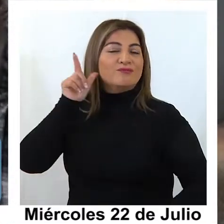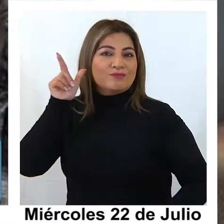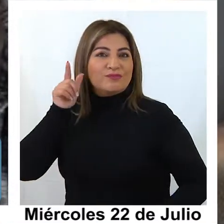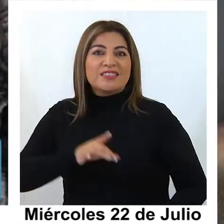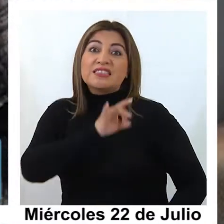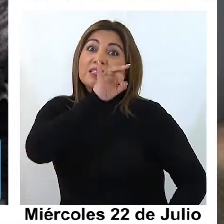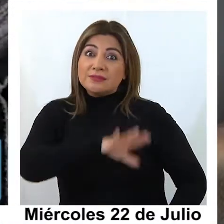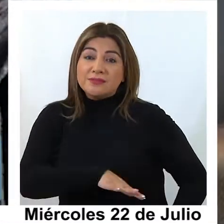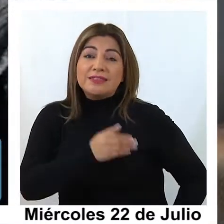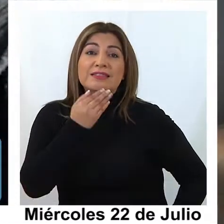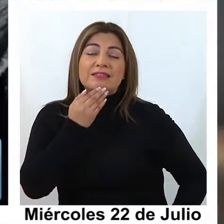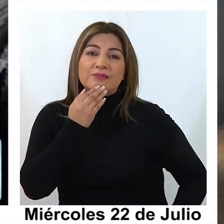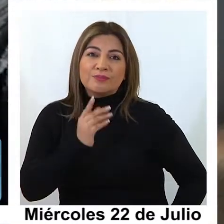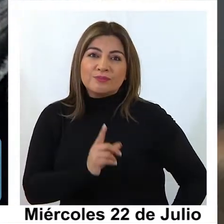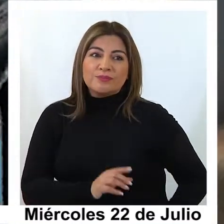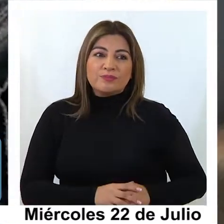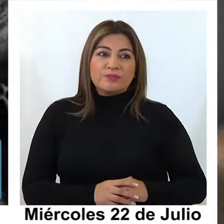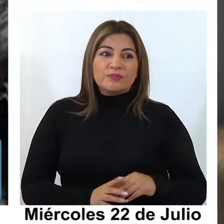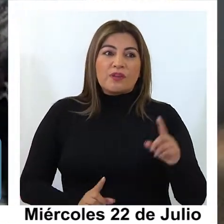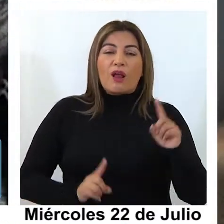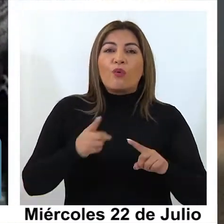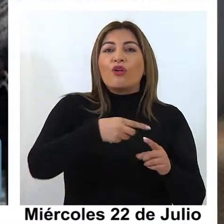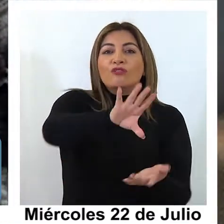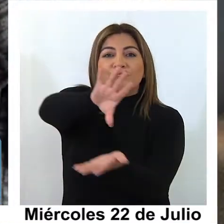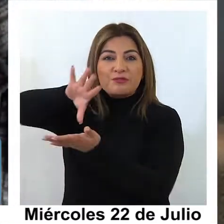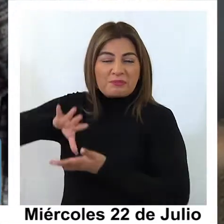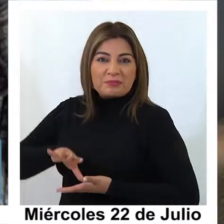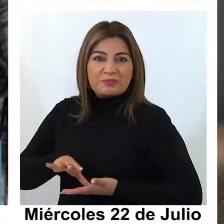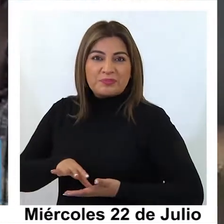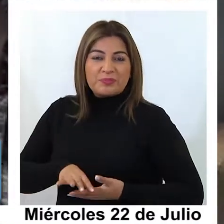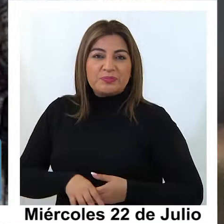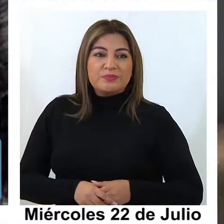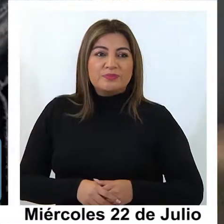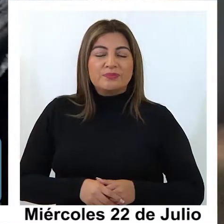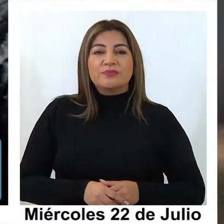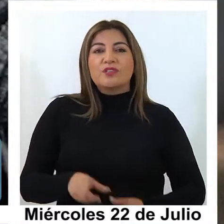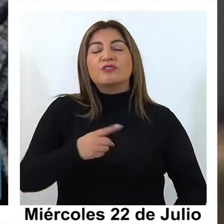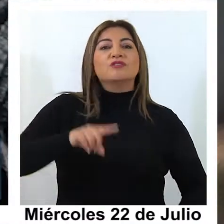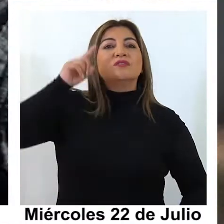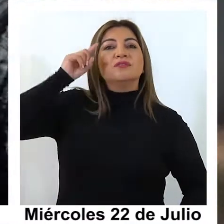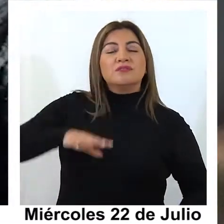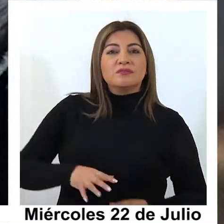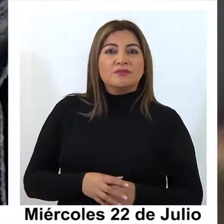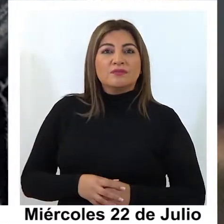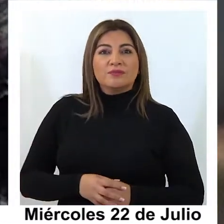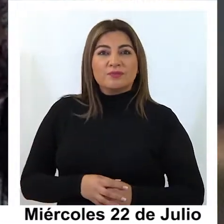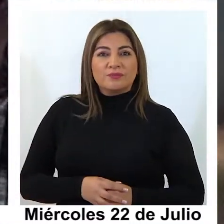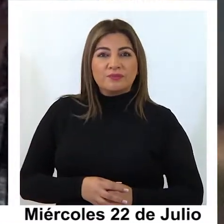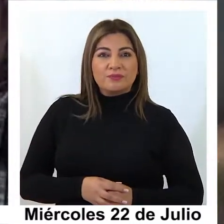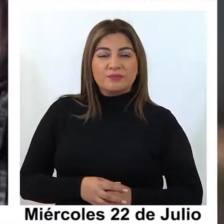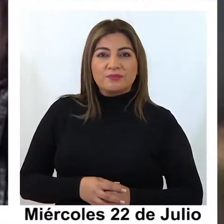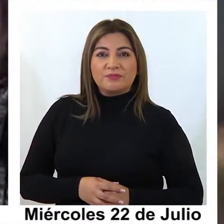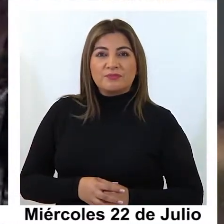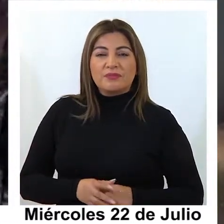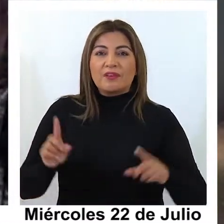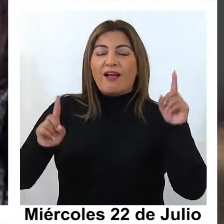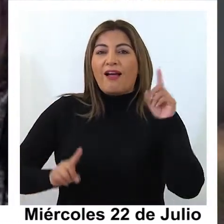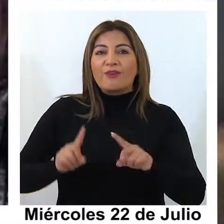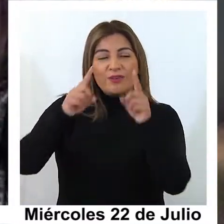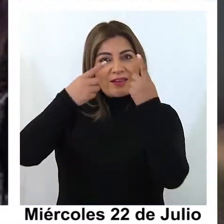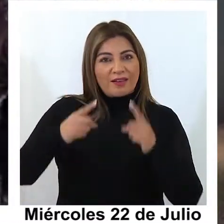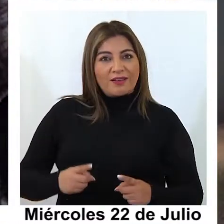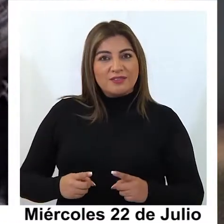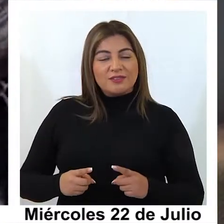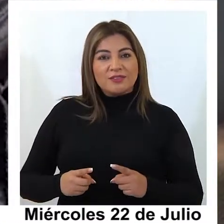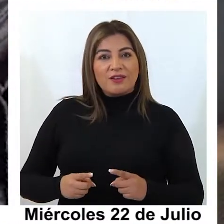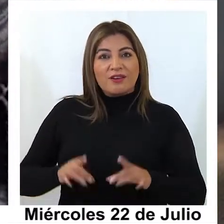Chile y de algunos otros países. Nos acabamos de enterar de hecho de que sonaron algunas canciones en una radio